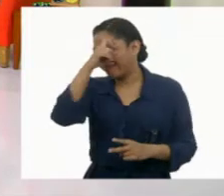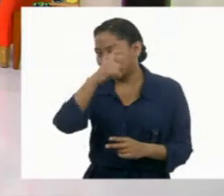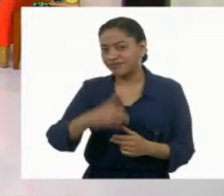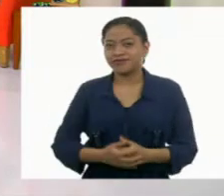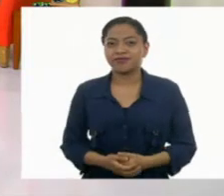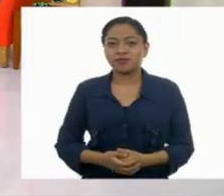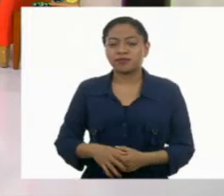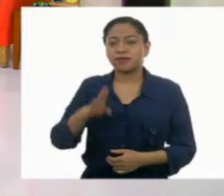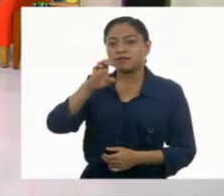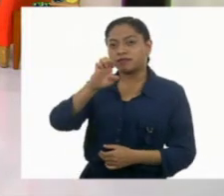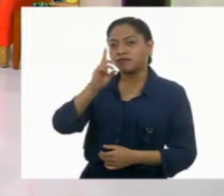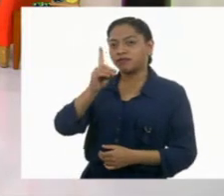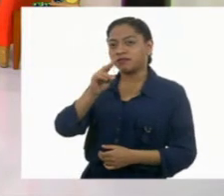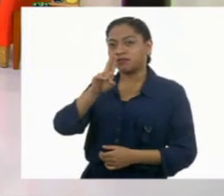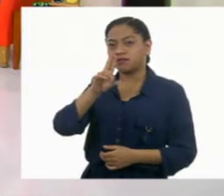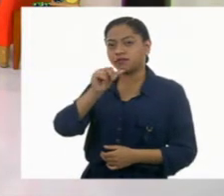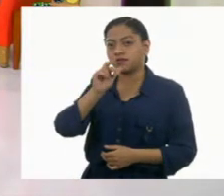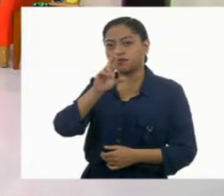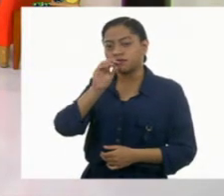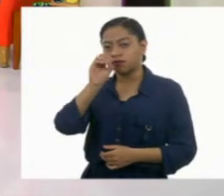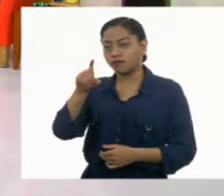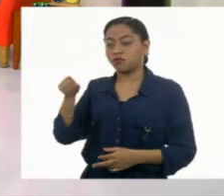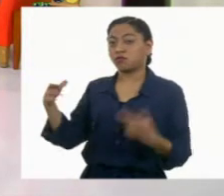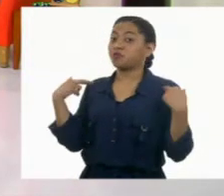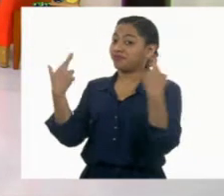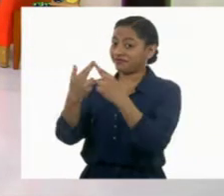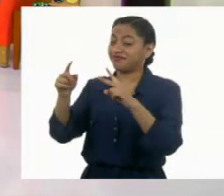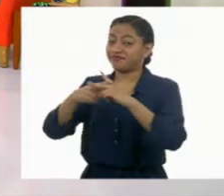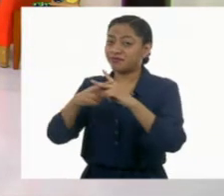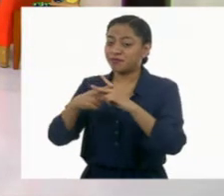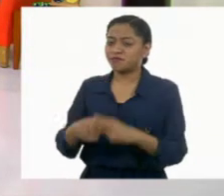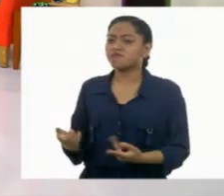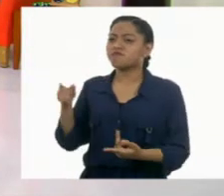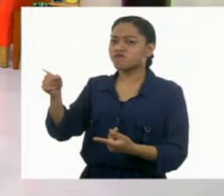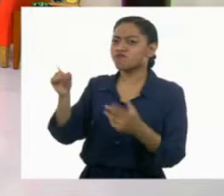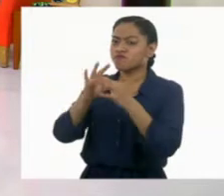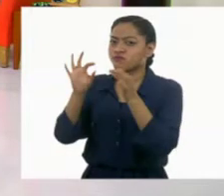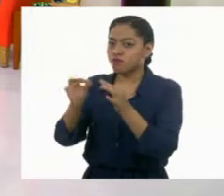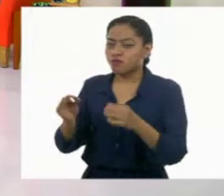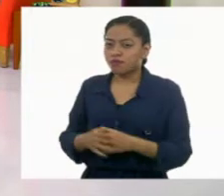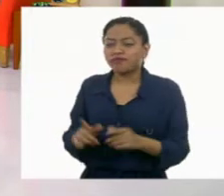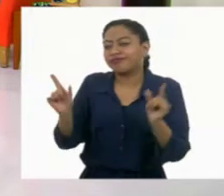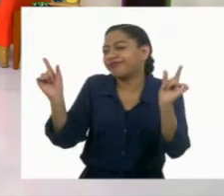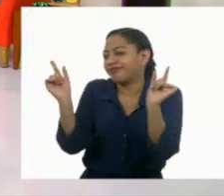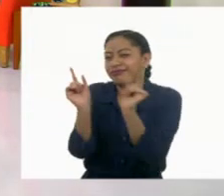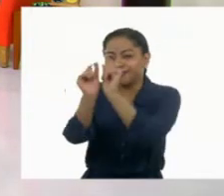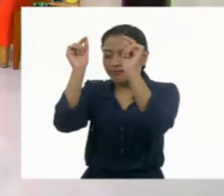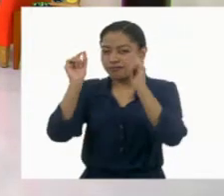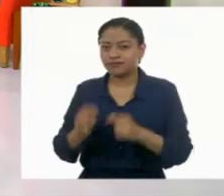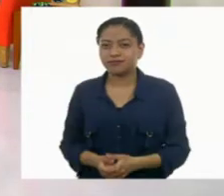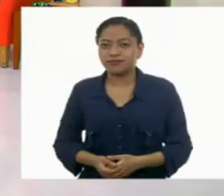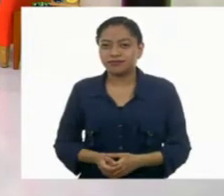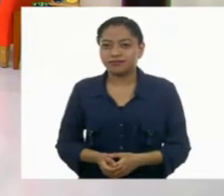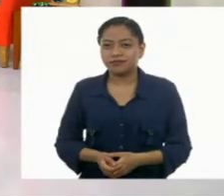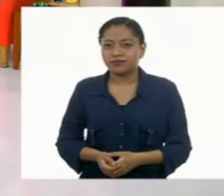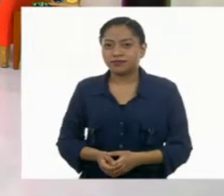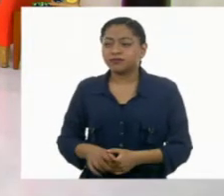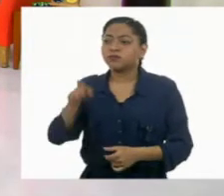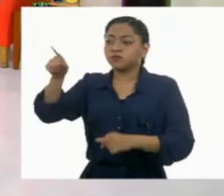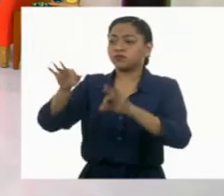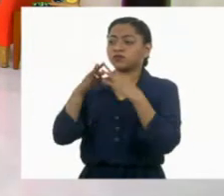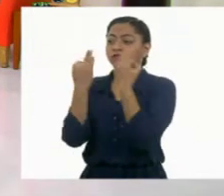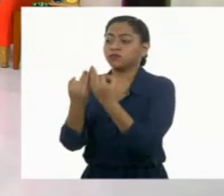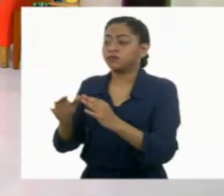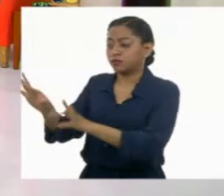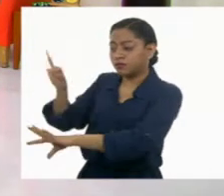Entonces, Eduardo, tú eres maestro de matemáticas también. ¿Podrías compartirnos así brevemente algunas